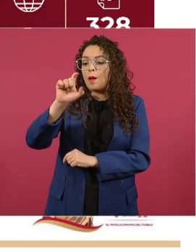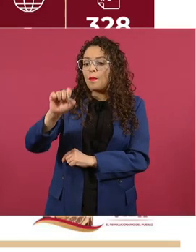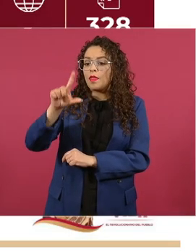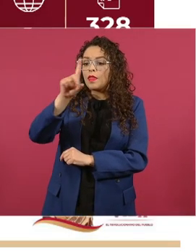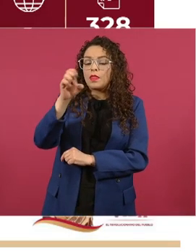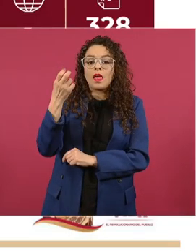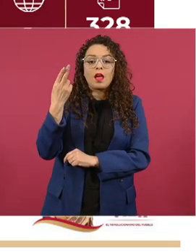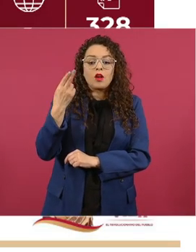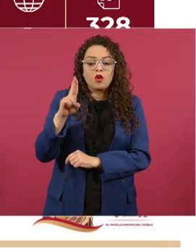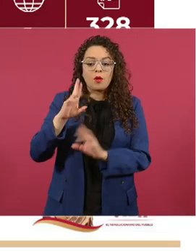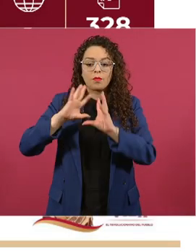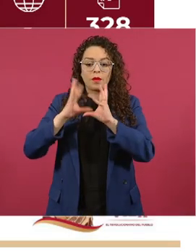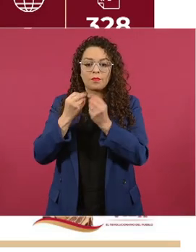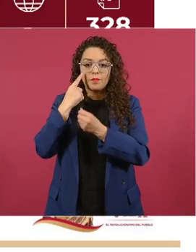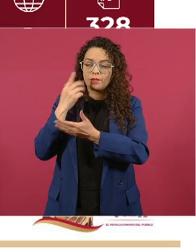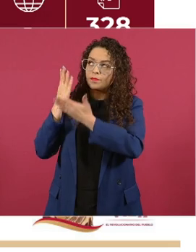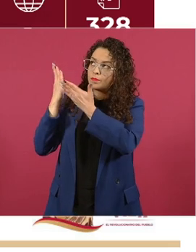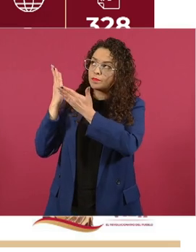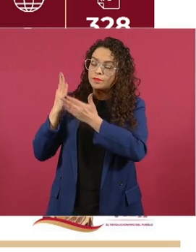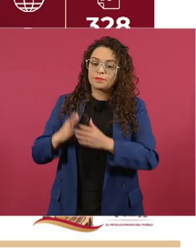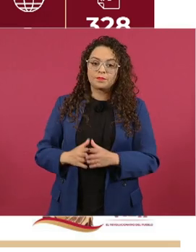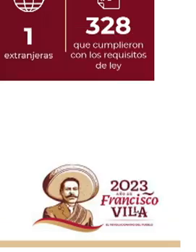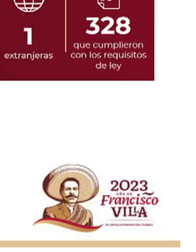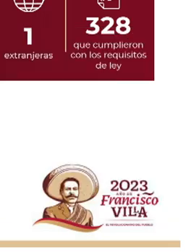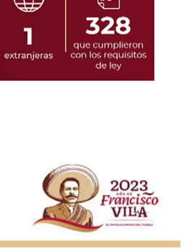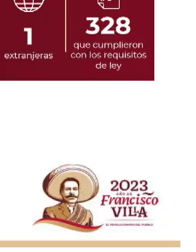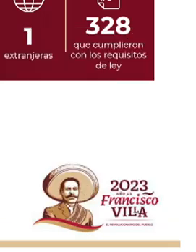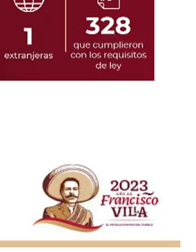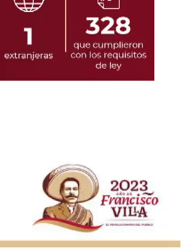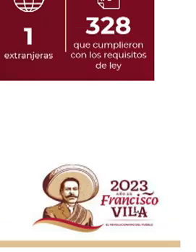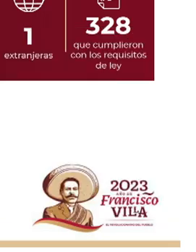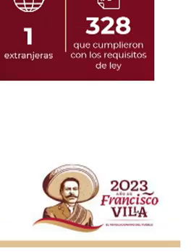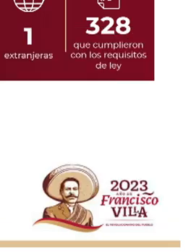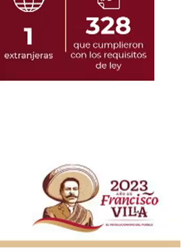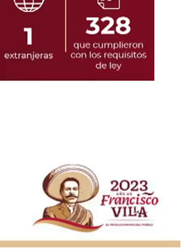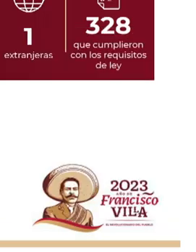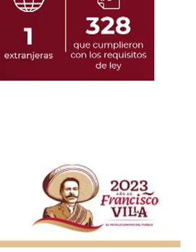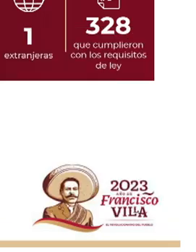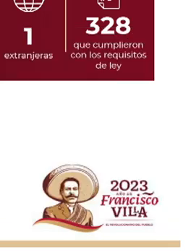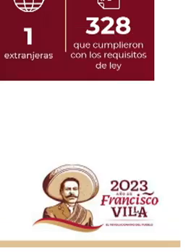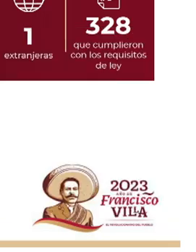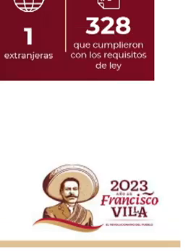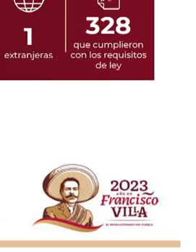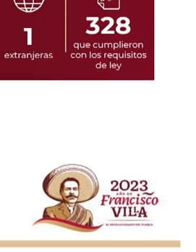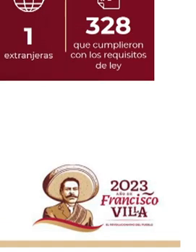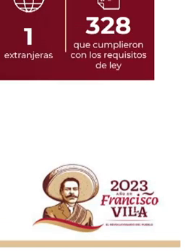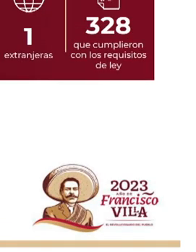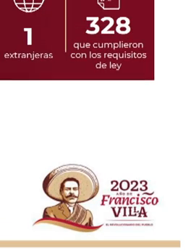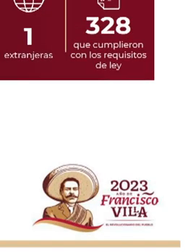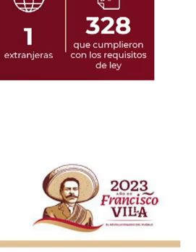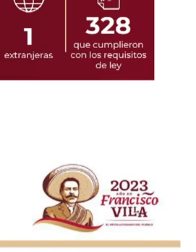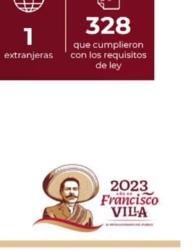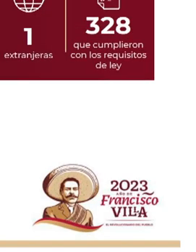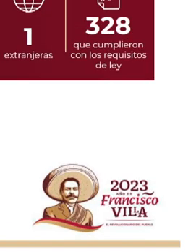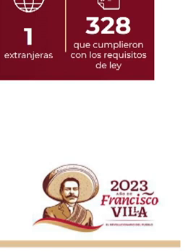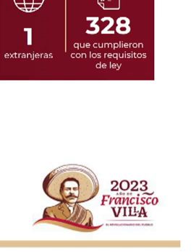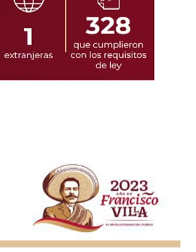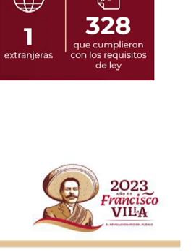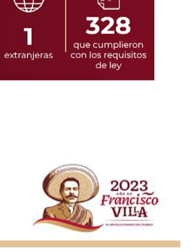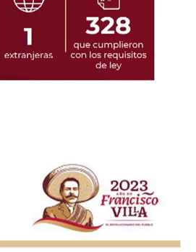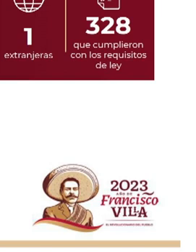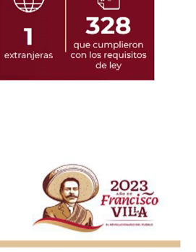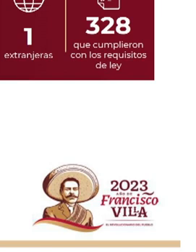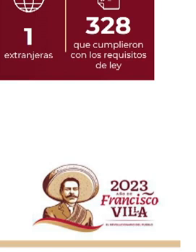hay 375 personas que son liberadas y de las cuales hay 369